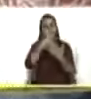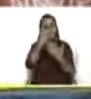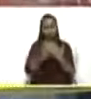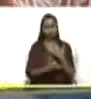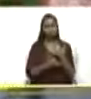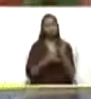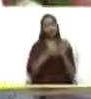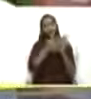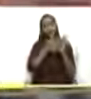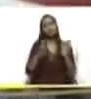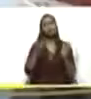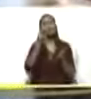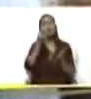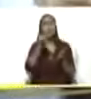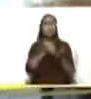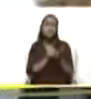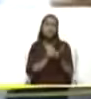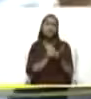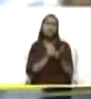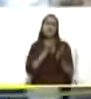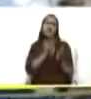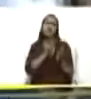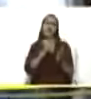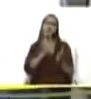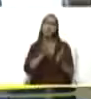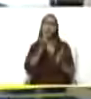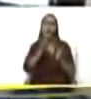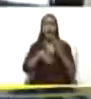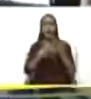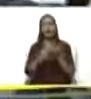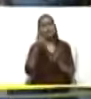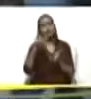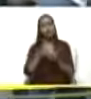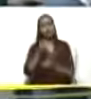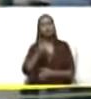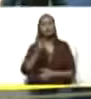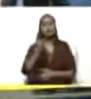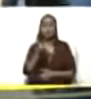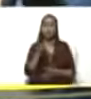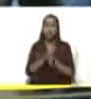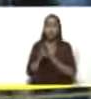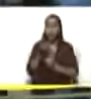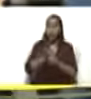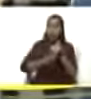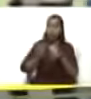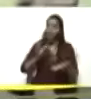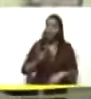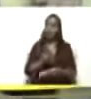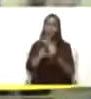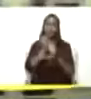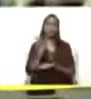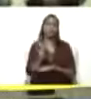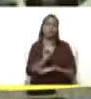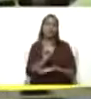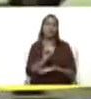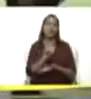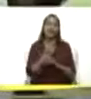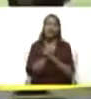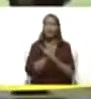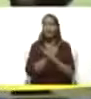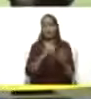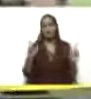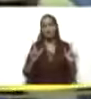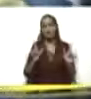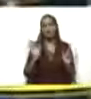2025-2031, al que ha llamado el jefe de Estado venezolano, esa nueva economía, la recuperación económica de Venezuela, no dependiente de la